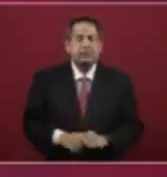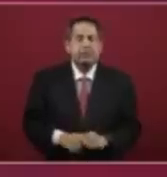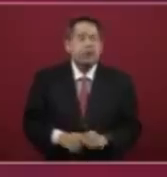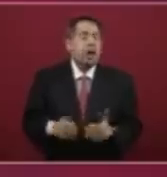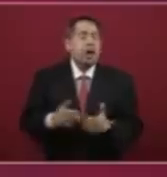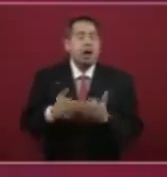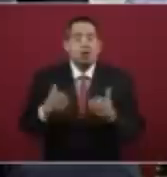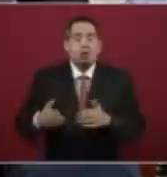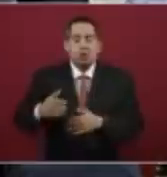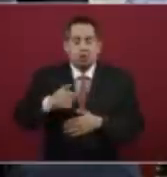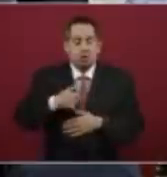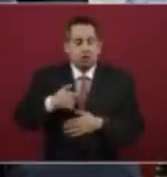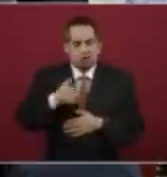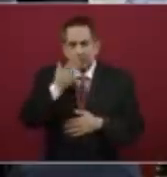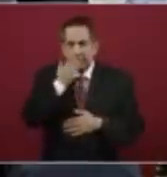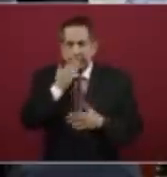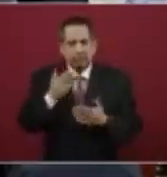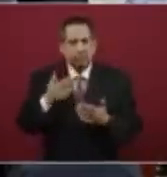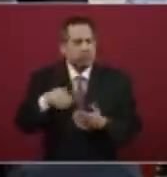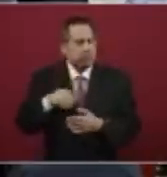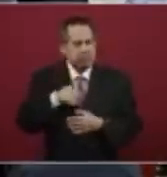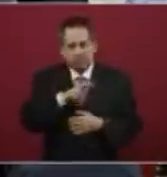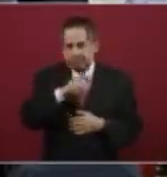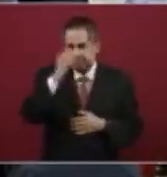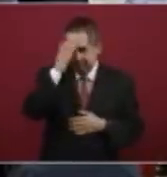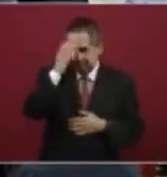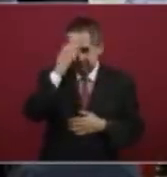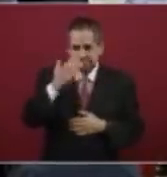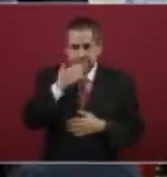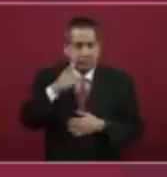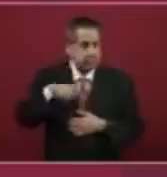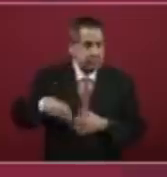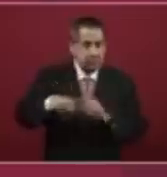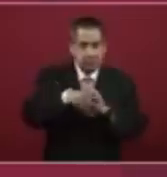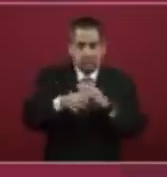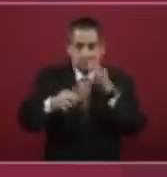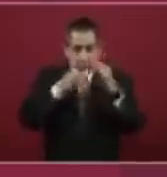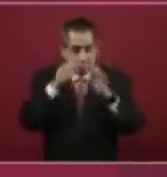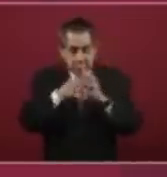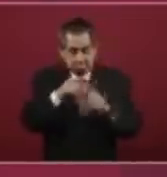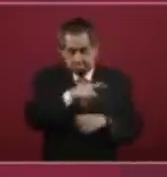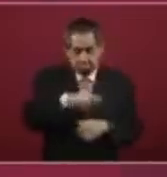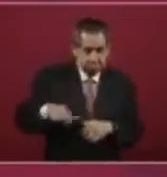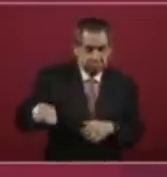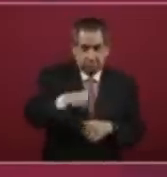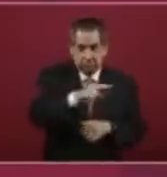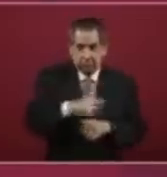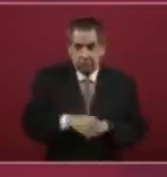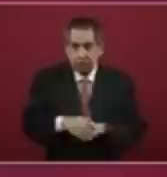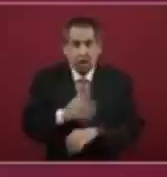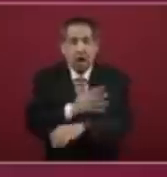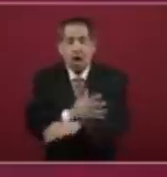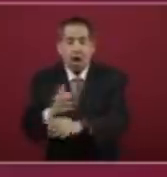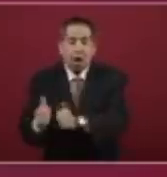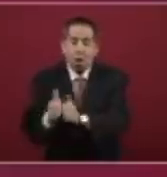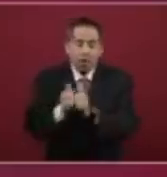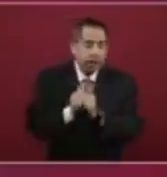Ahora yo celebro y reconozco que los medios de información nos están